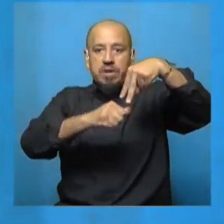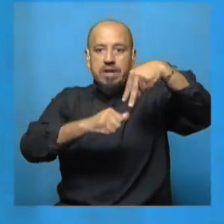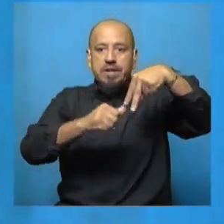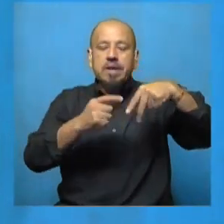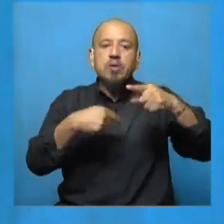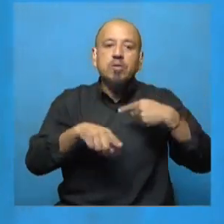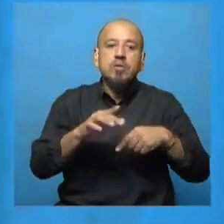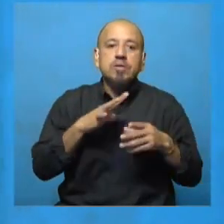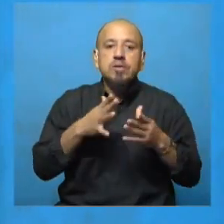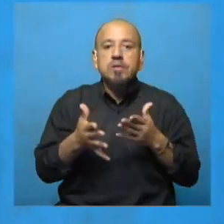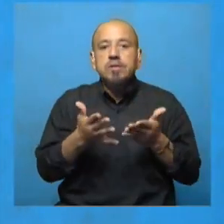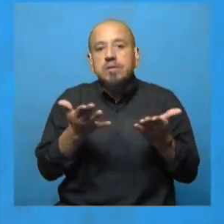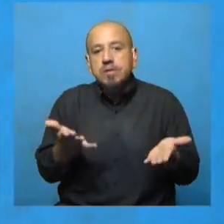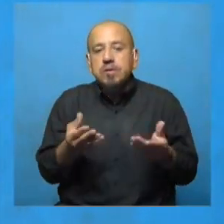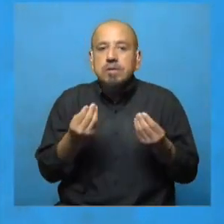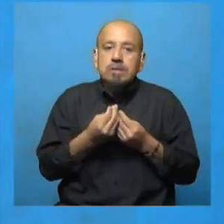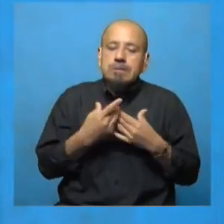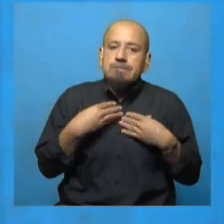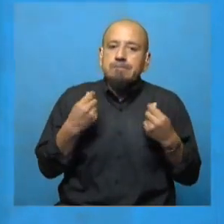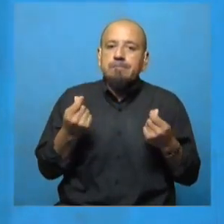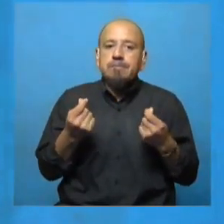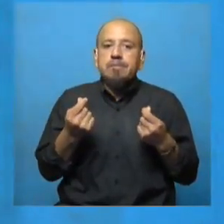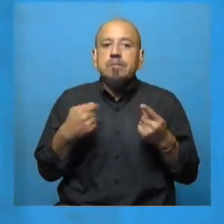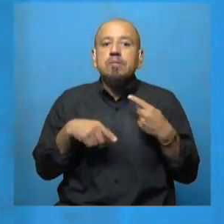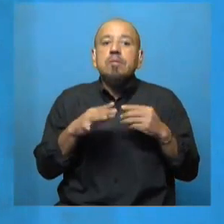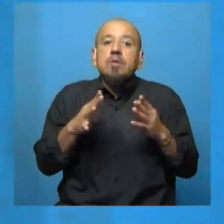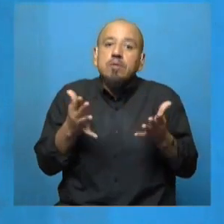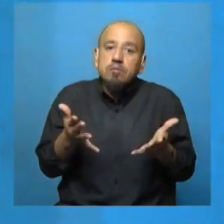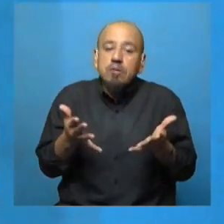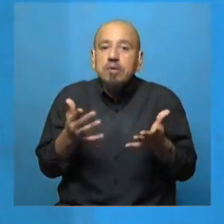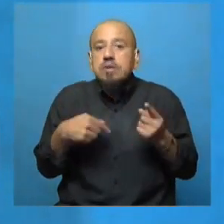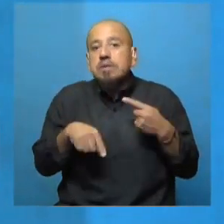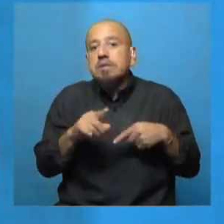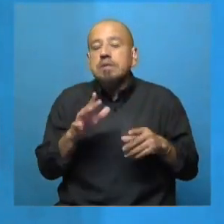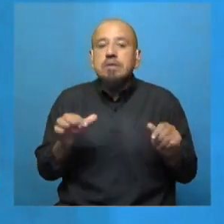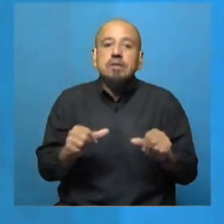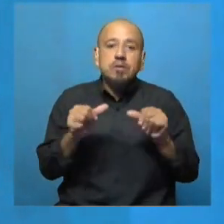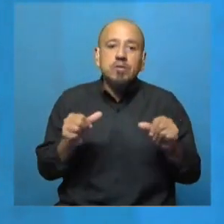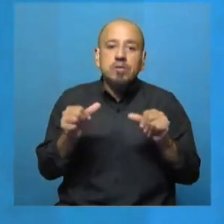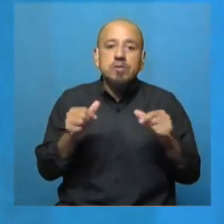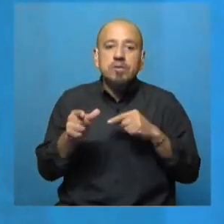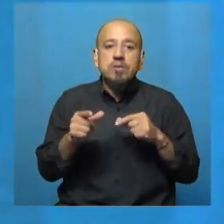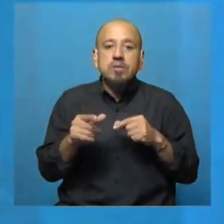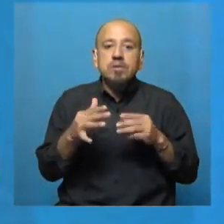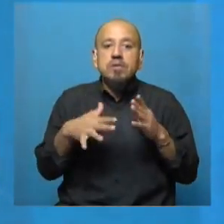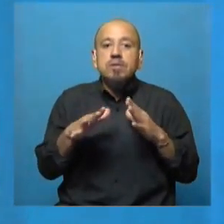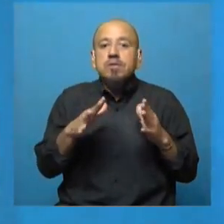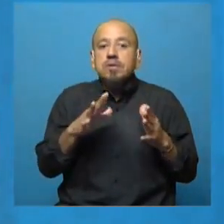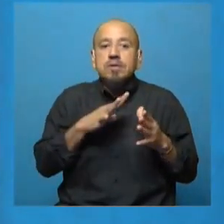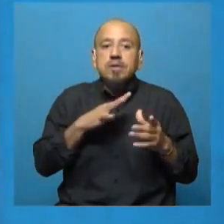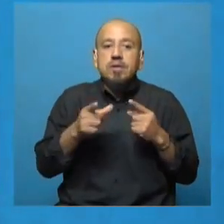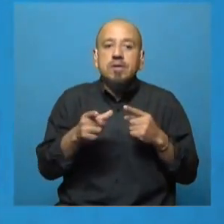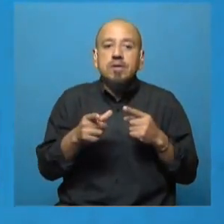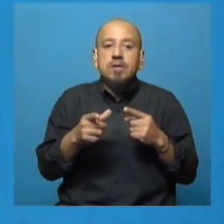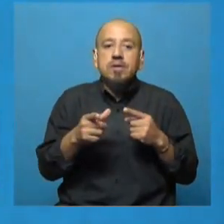como de de con muchas sensaciones vamos a ver de todo eso lindo que Se generó este si queda algo que